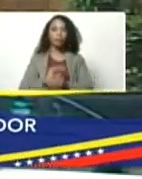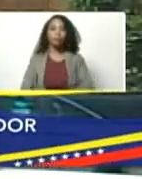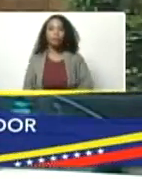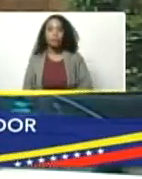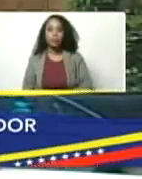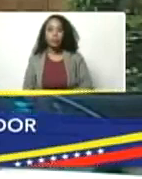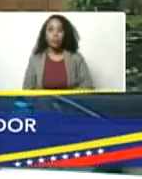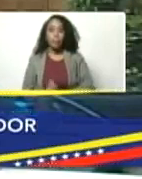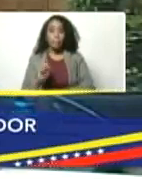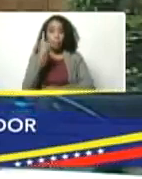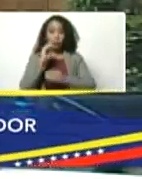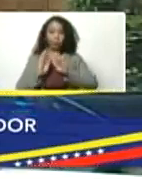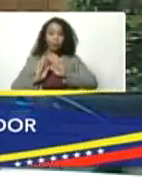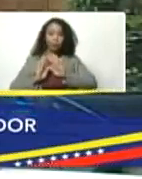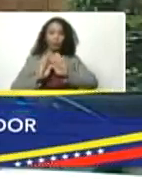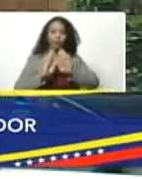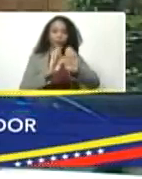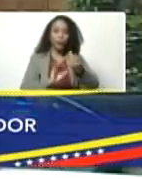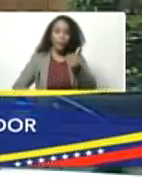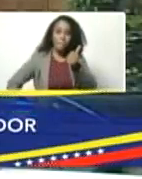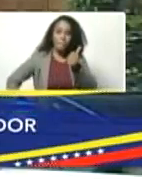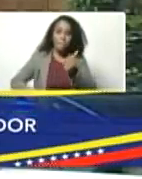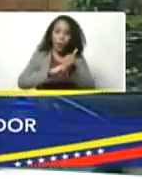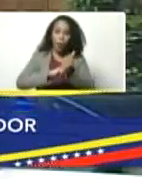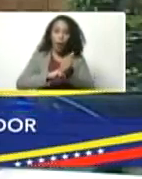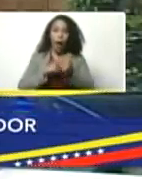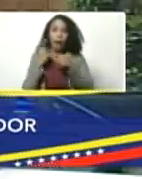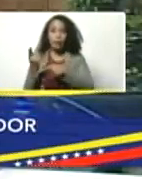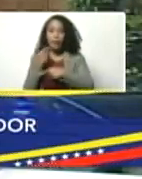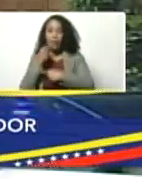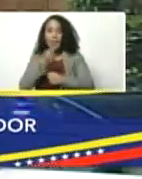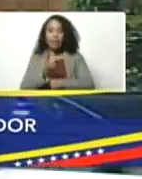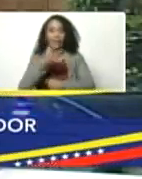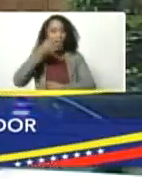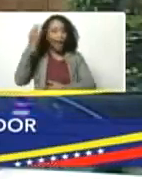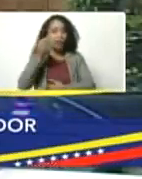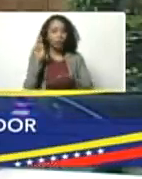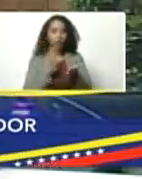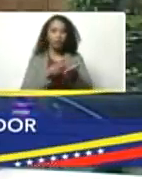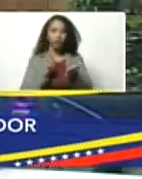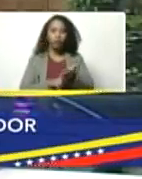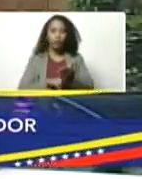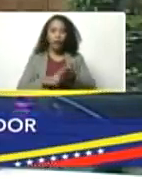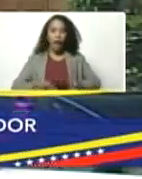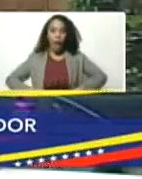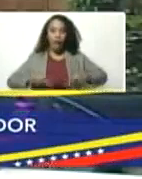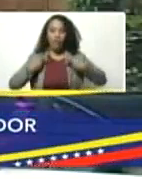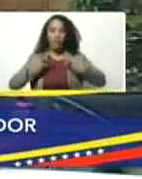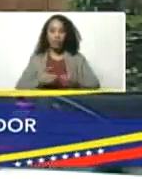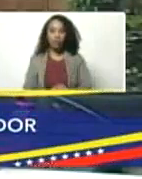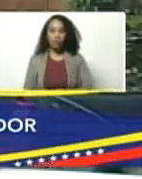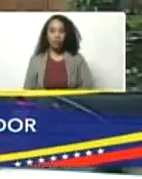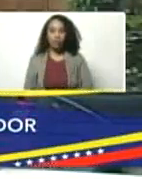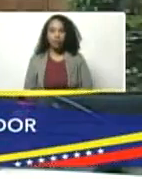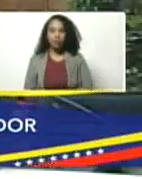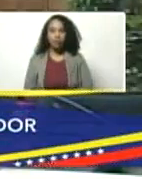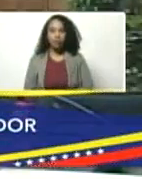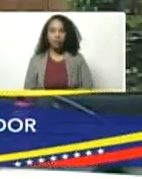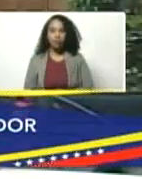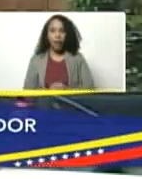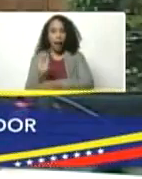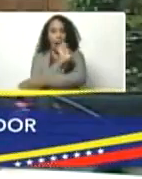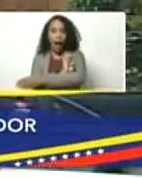primer empuje. Así lo indica la realidad, la vida, las